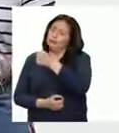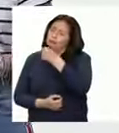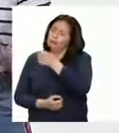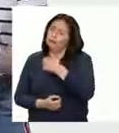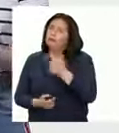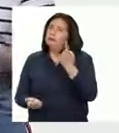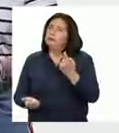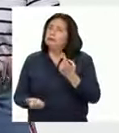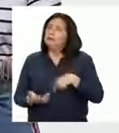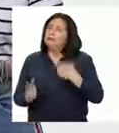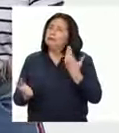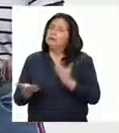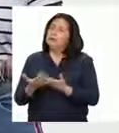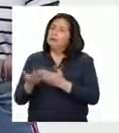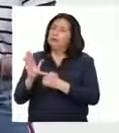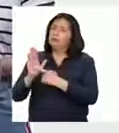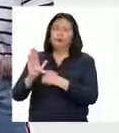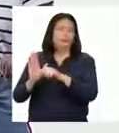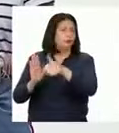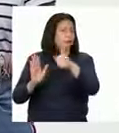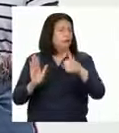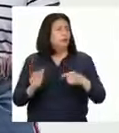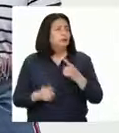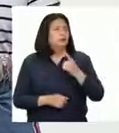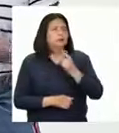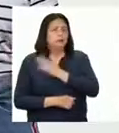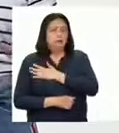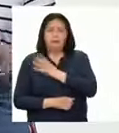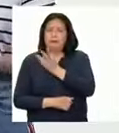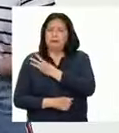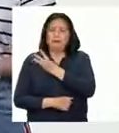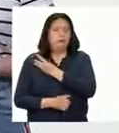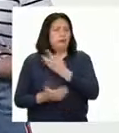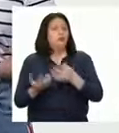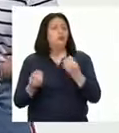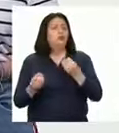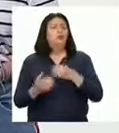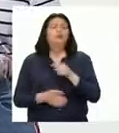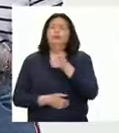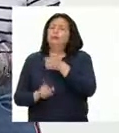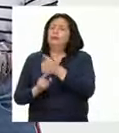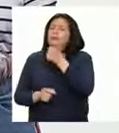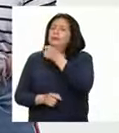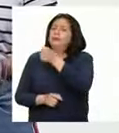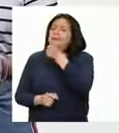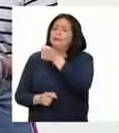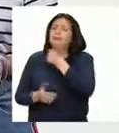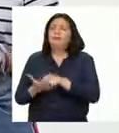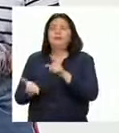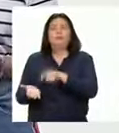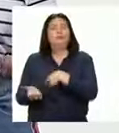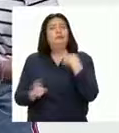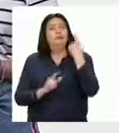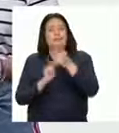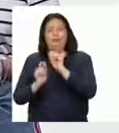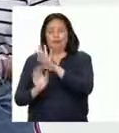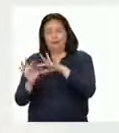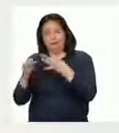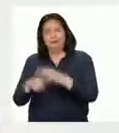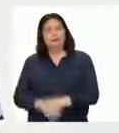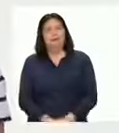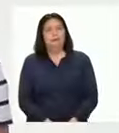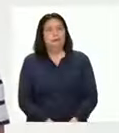con el propósito de mostrar a las chicas y chicos de quinto y sexto grado cómo hacer sus propias entrevistas sobre las costumbres y tradiciones de su